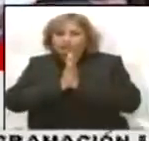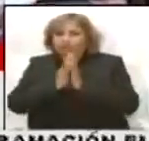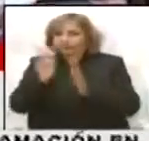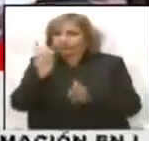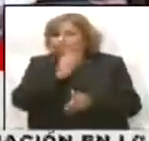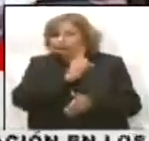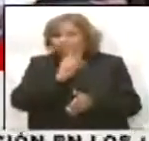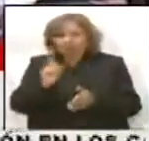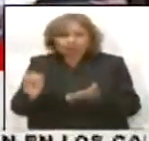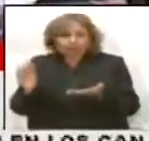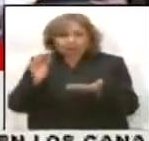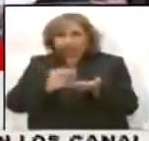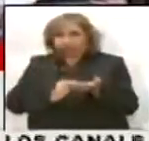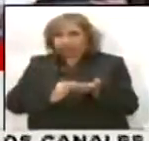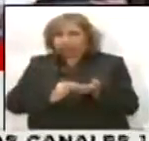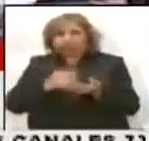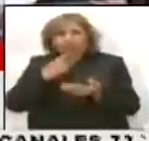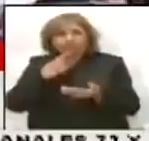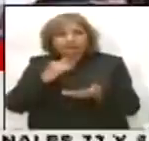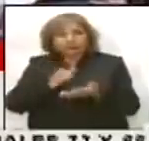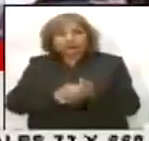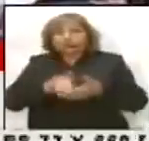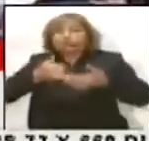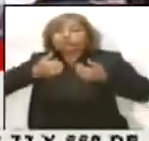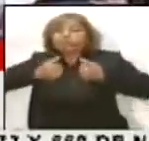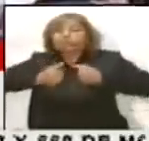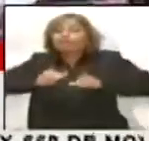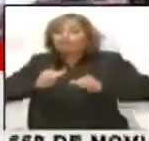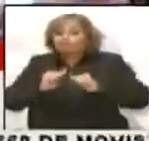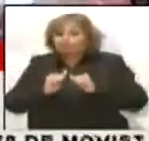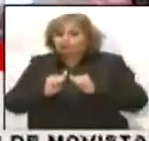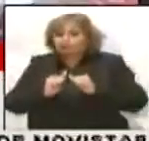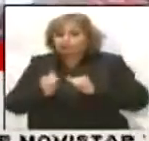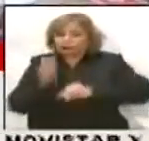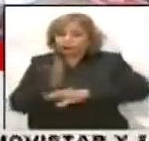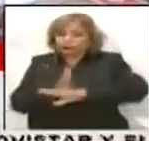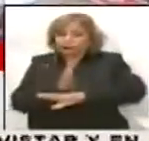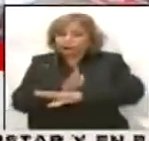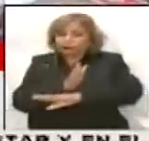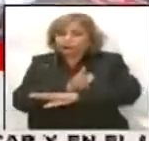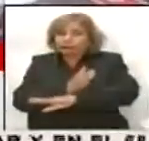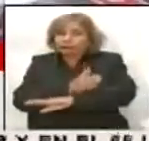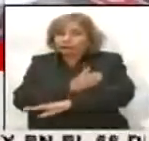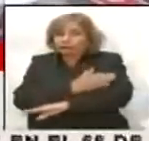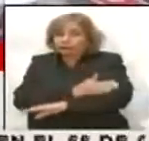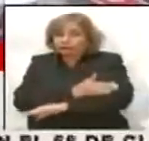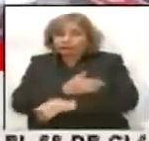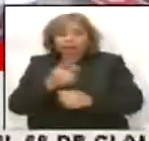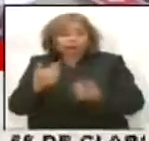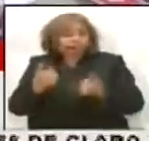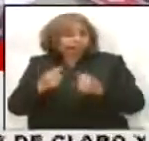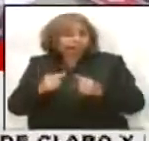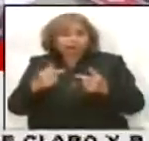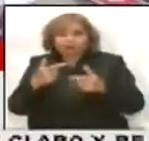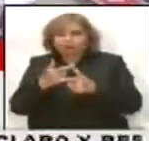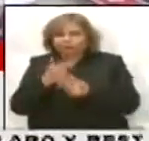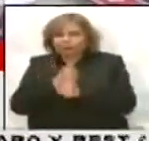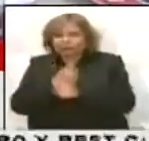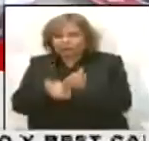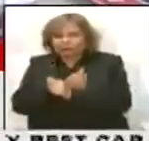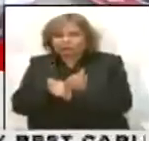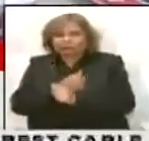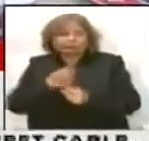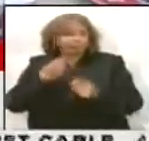a replicar hoy en día, que tenemos la posibilidad, habiendo superado esa etapa terrible de terrorismo, de asesinato,